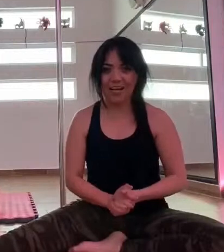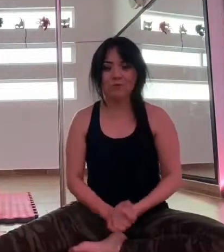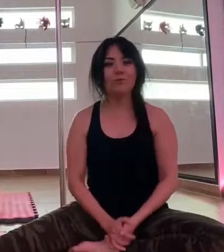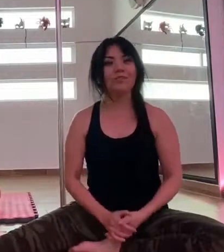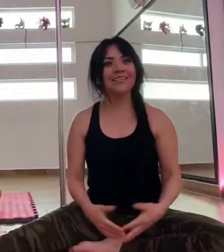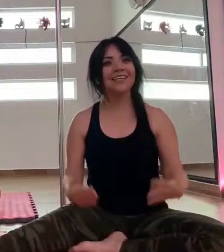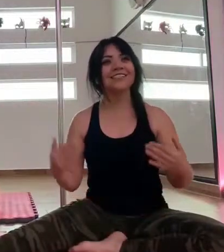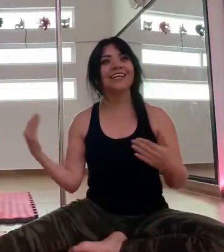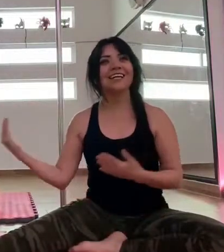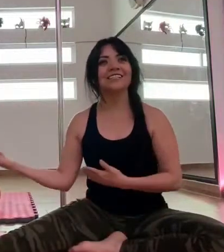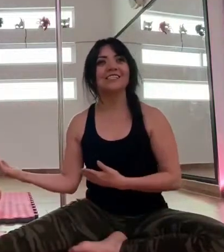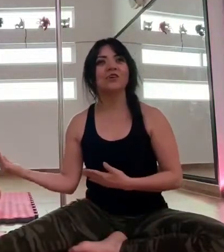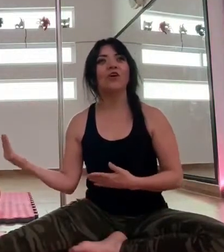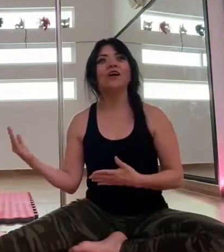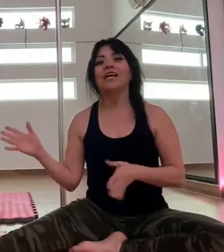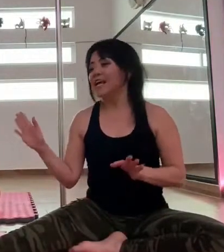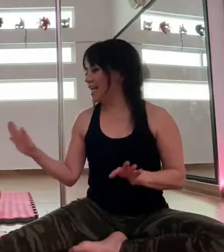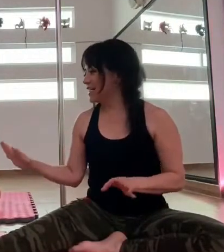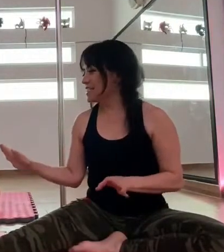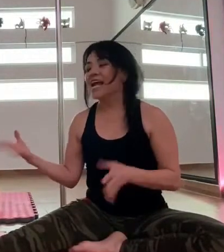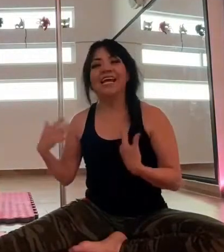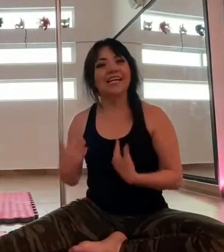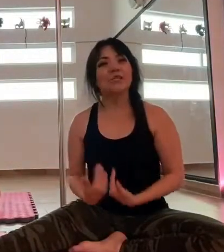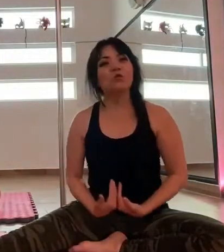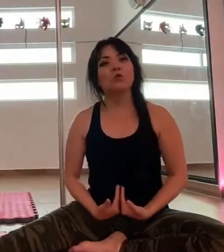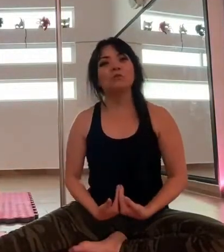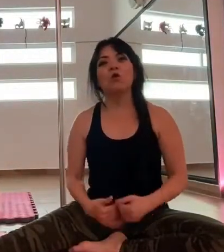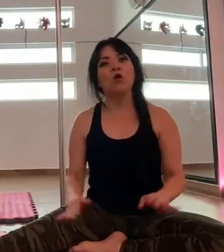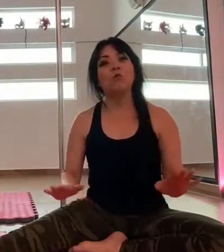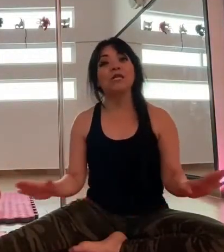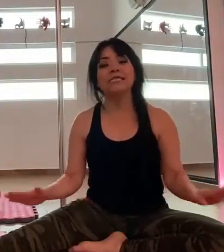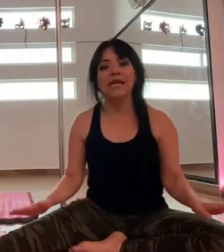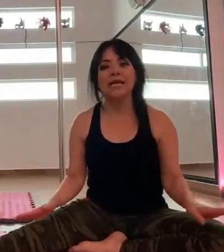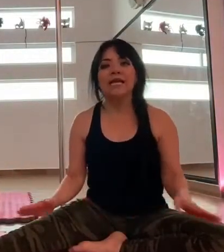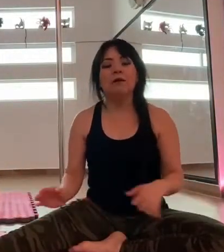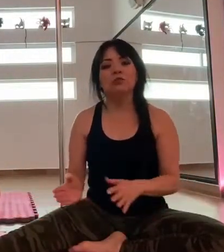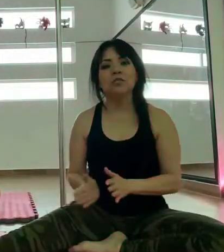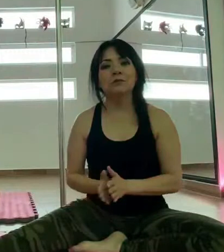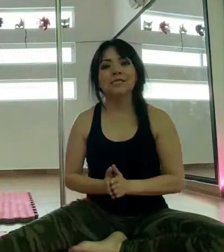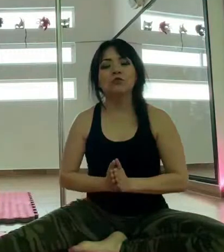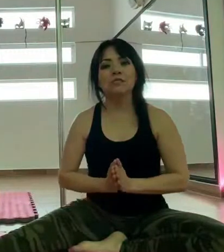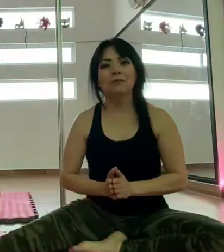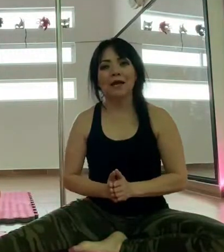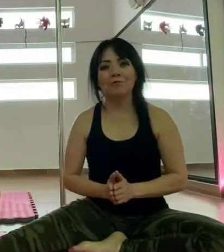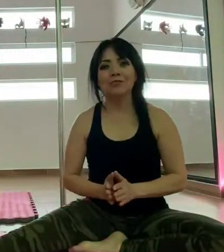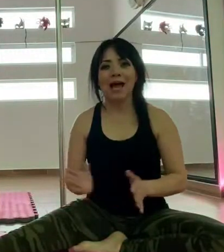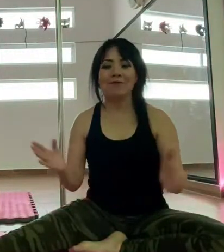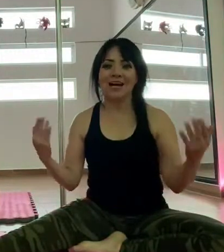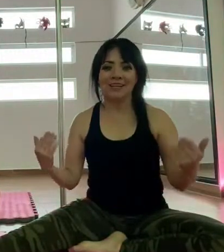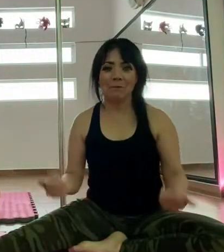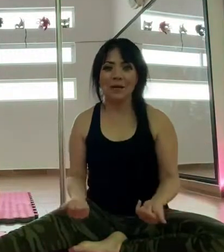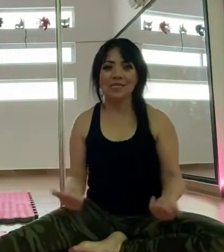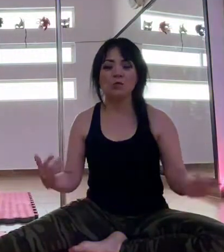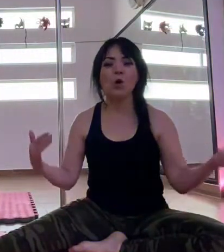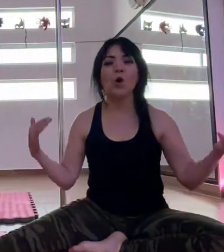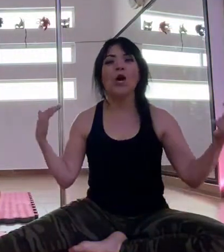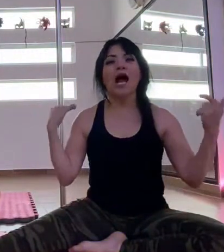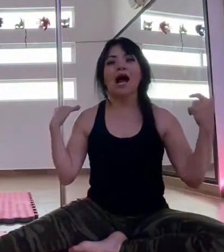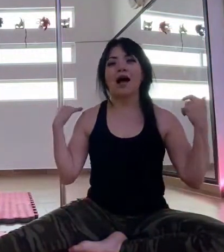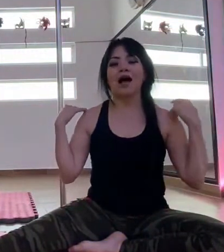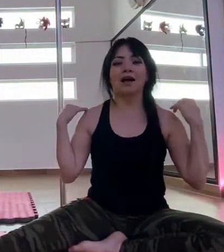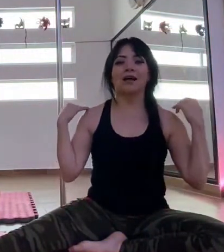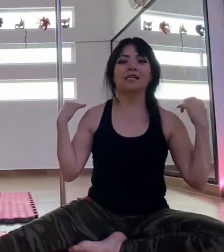mujeres, que lo importante de hacer ejercicio es querer tu cuerpo como esté. Muchas veces nos esperamos a bajar de